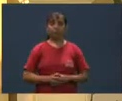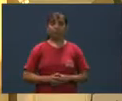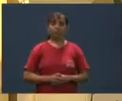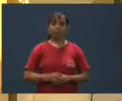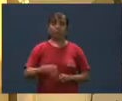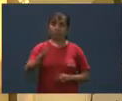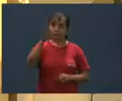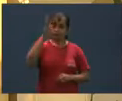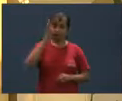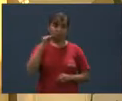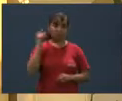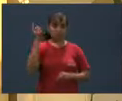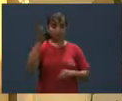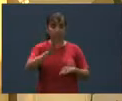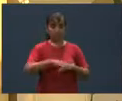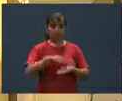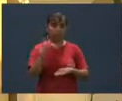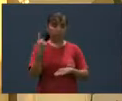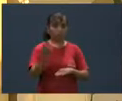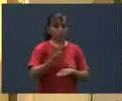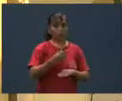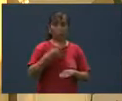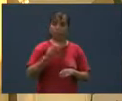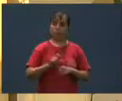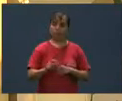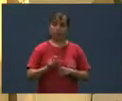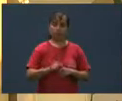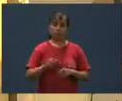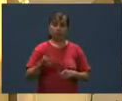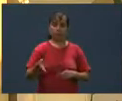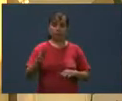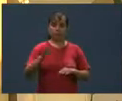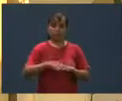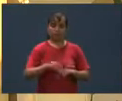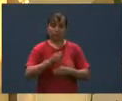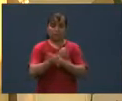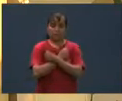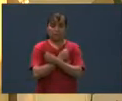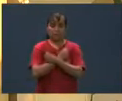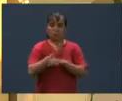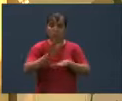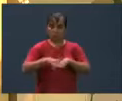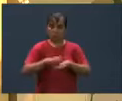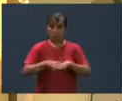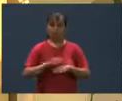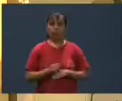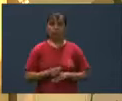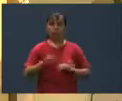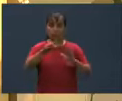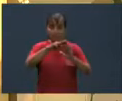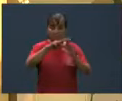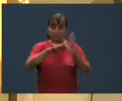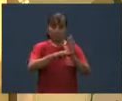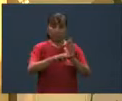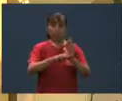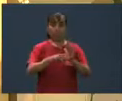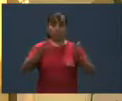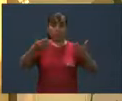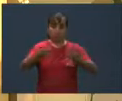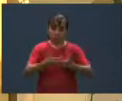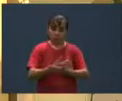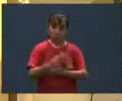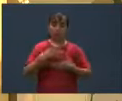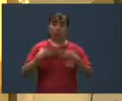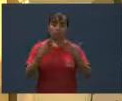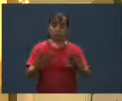por encima de todos estos el mandato del amor. Un mandamiento nuevo les doy, que se amen los unos